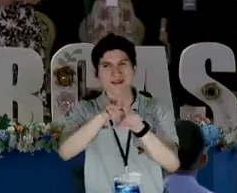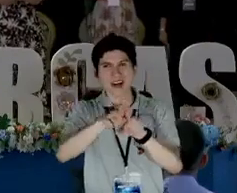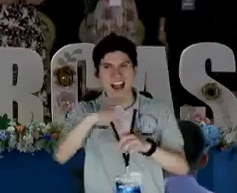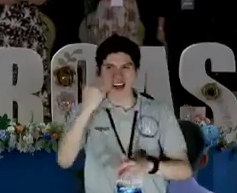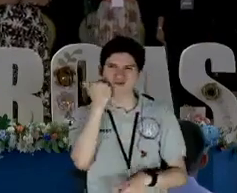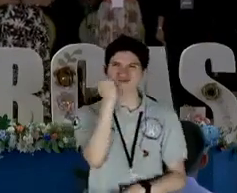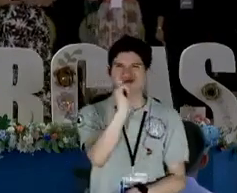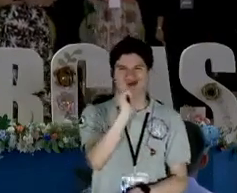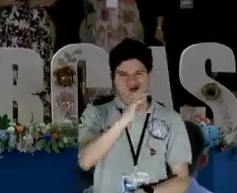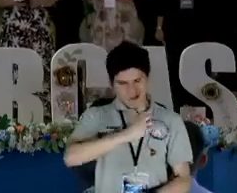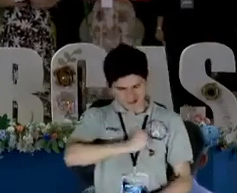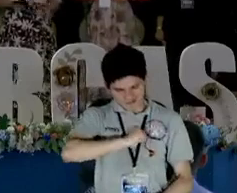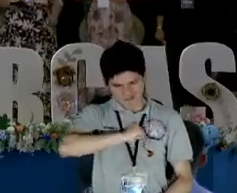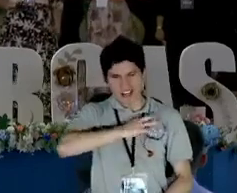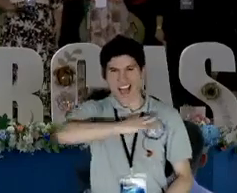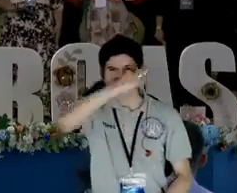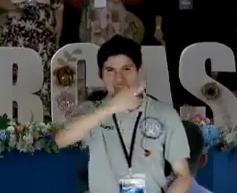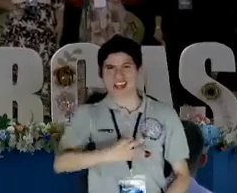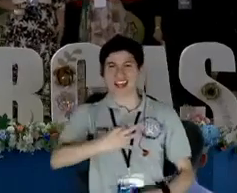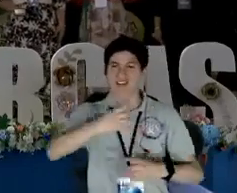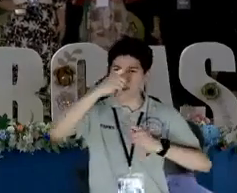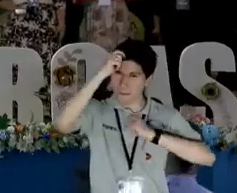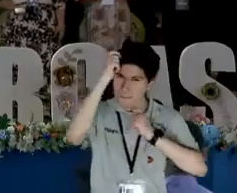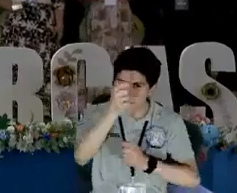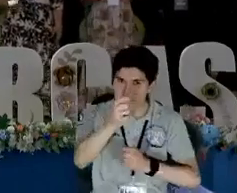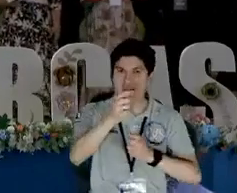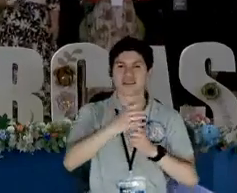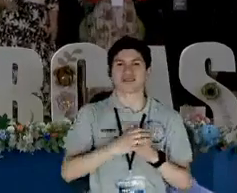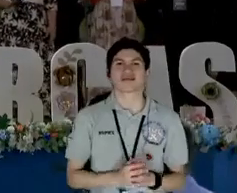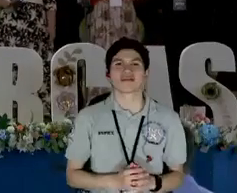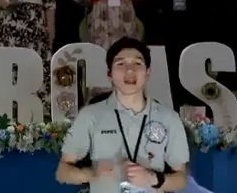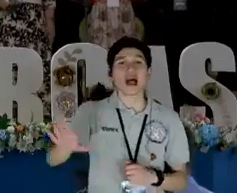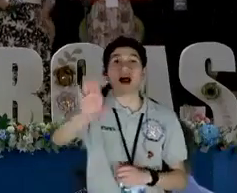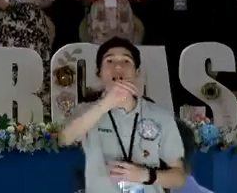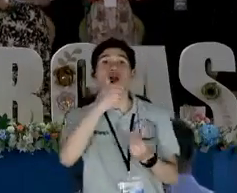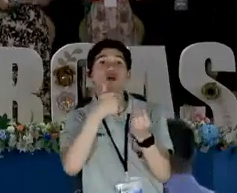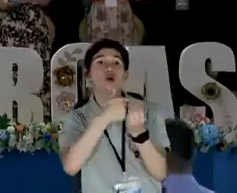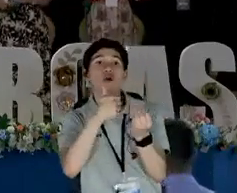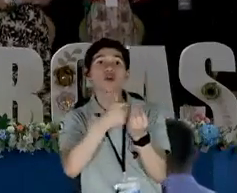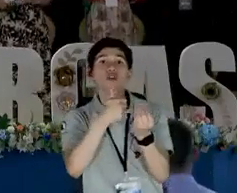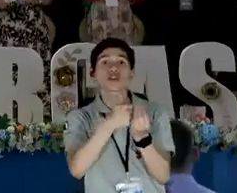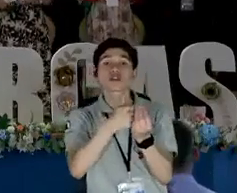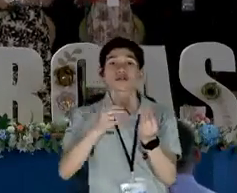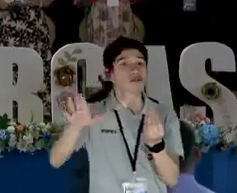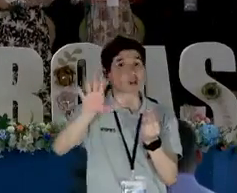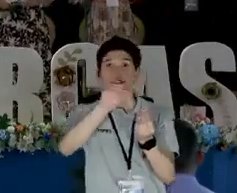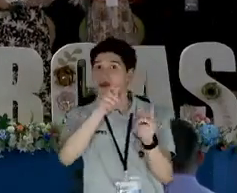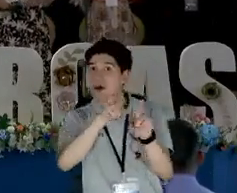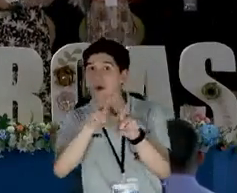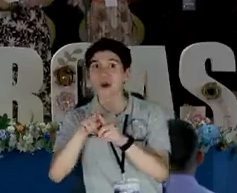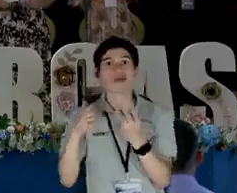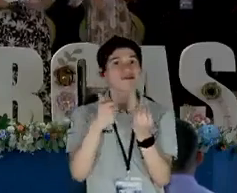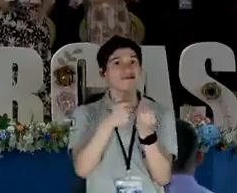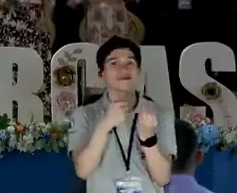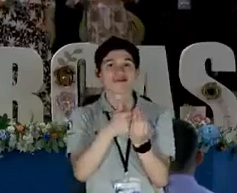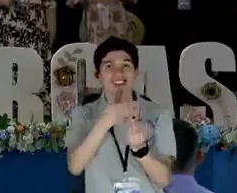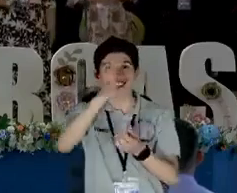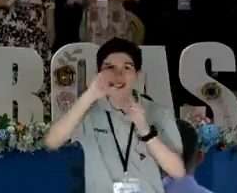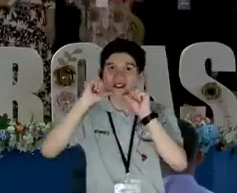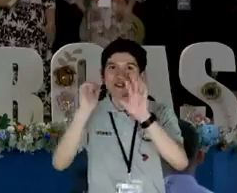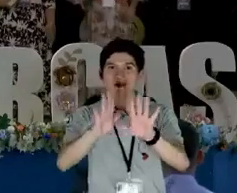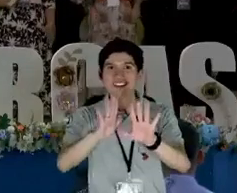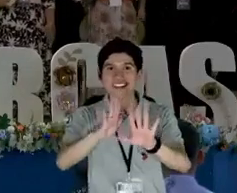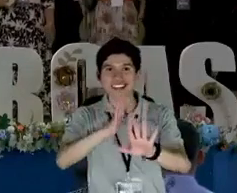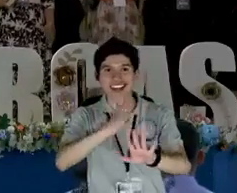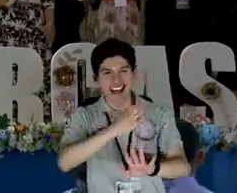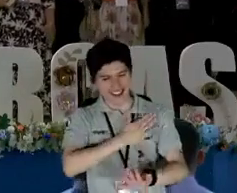admirar. A toda la mesa de directivos, al directivo asesor y a todos los integrantes de la mesa de directivos, Dios les bendiga. Es un gusto